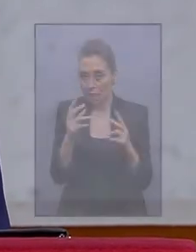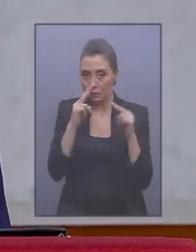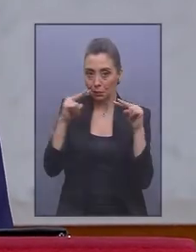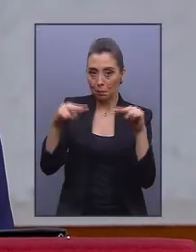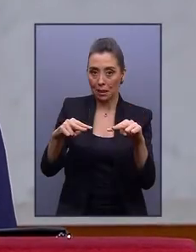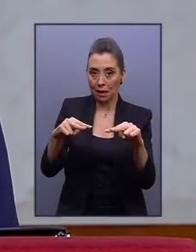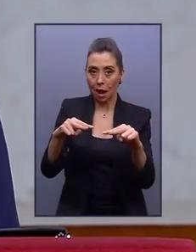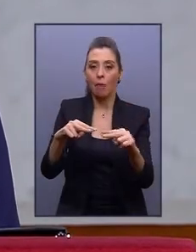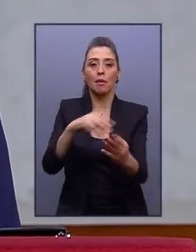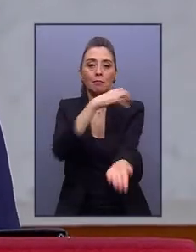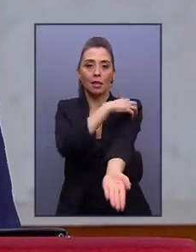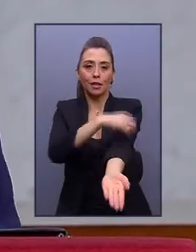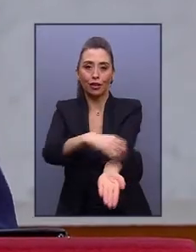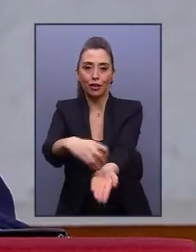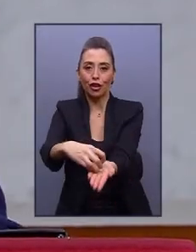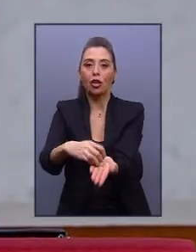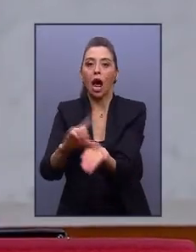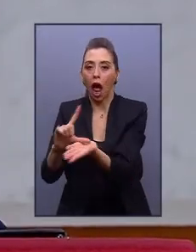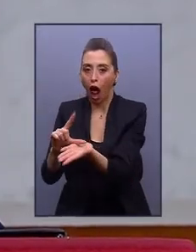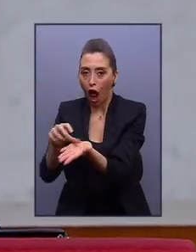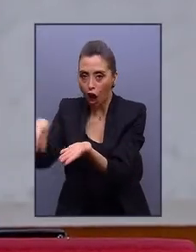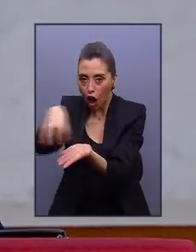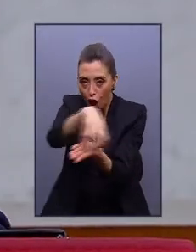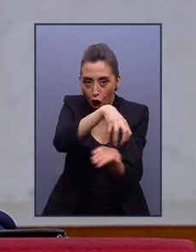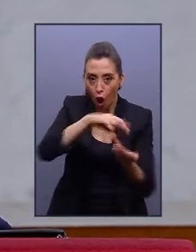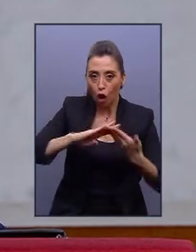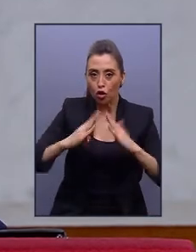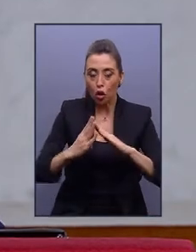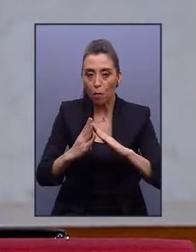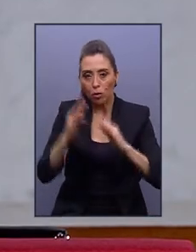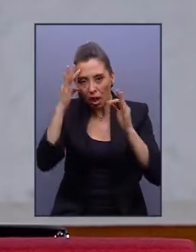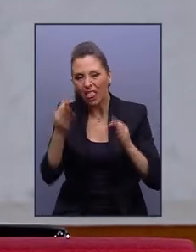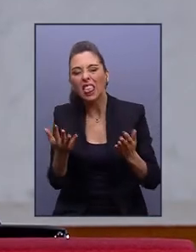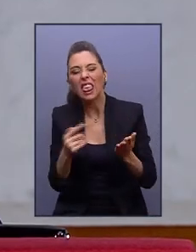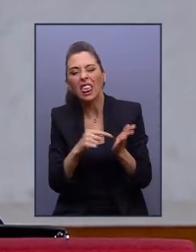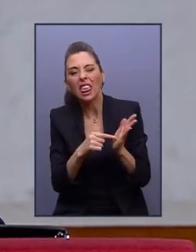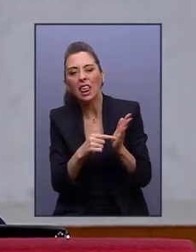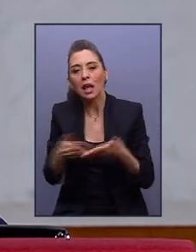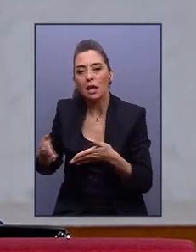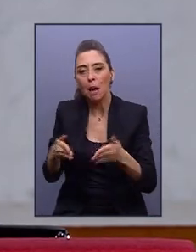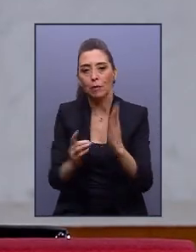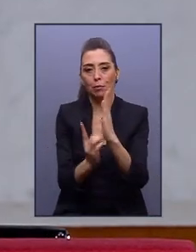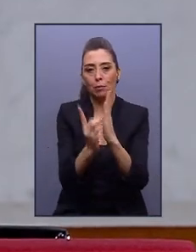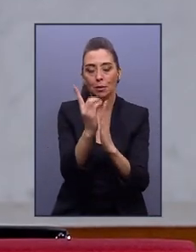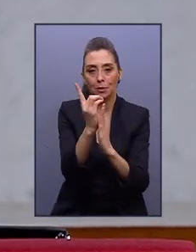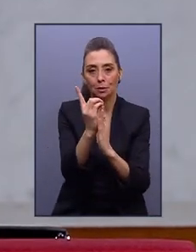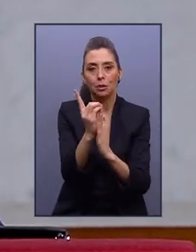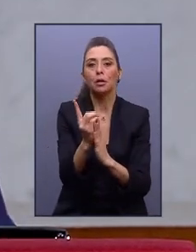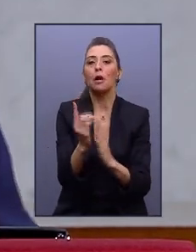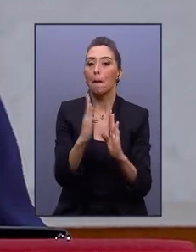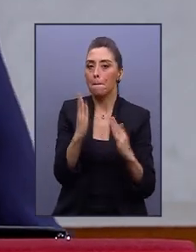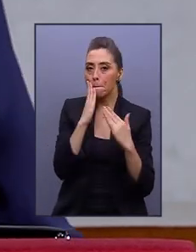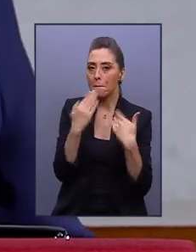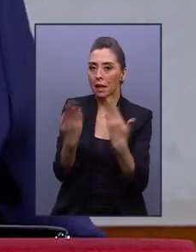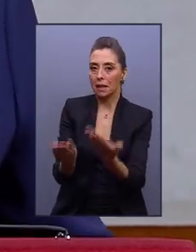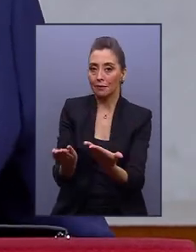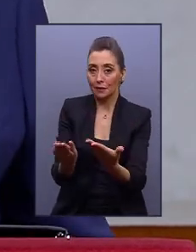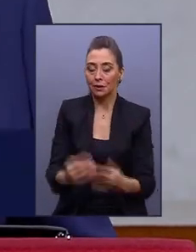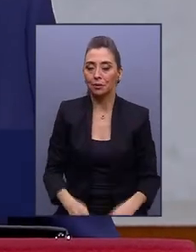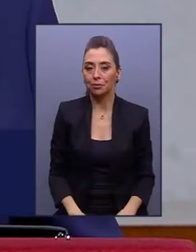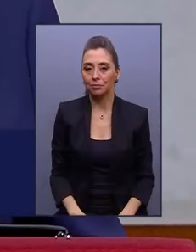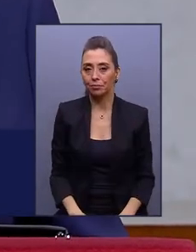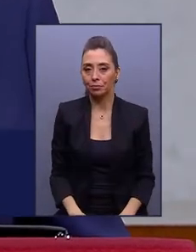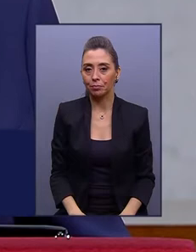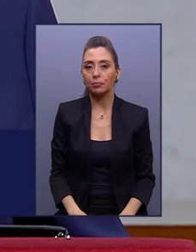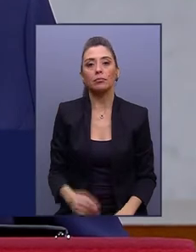mirada regional y local para asegurar que sean las comunidades las que definan los caminos para su progreso y puedan beneficiarse de él.